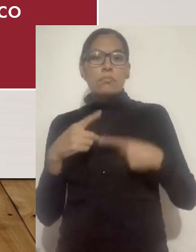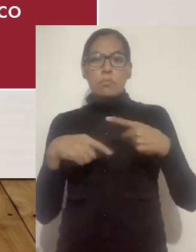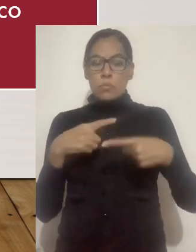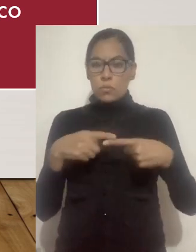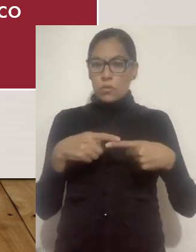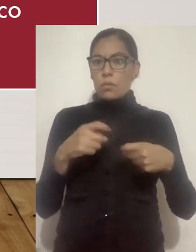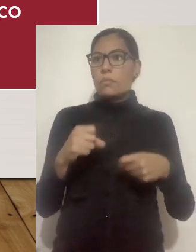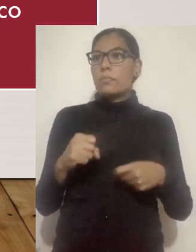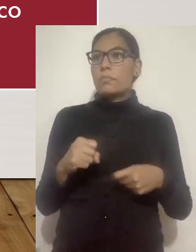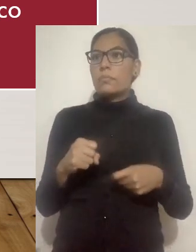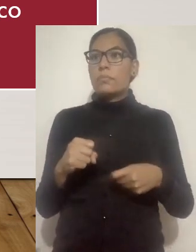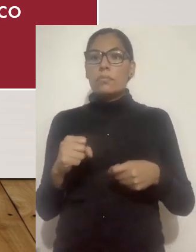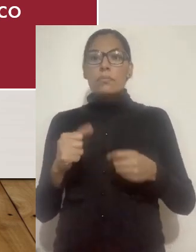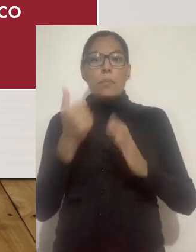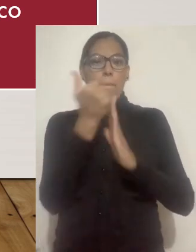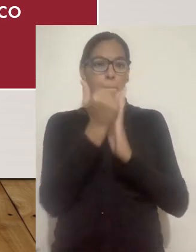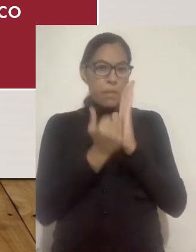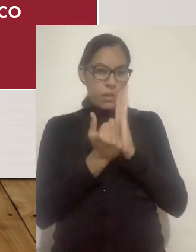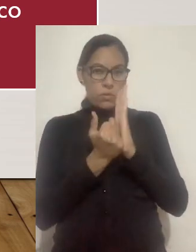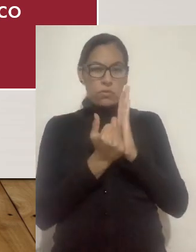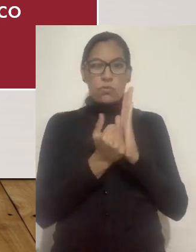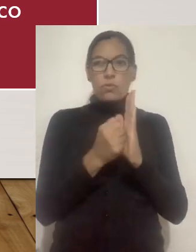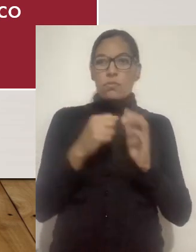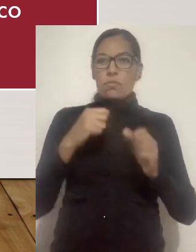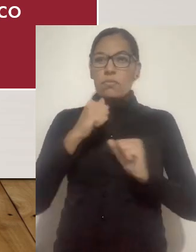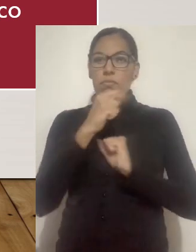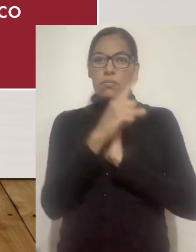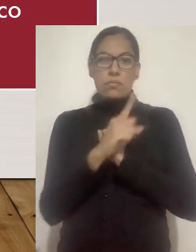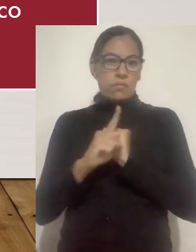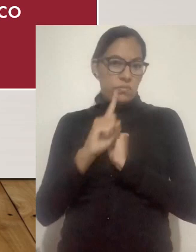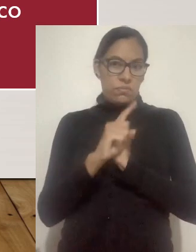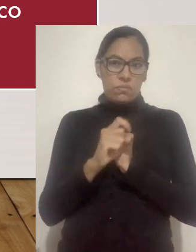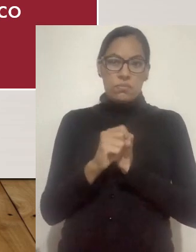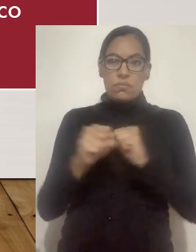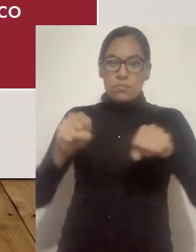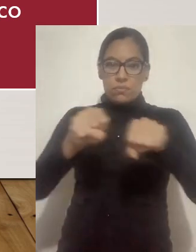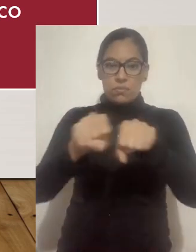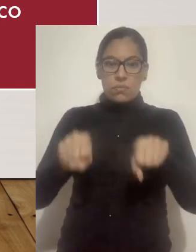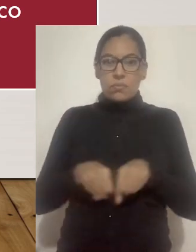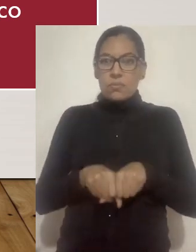mental, y mejora el rendimiento académico.